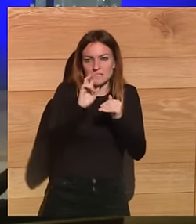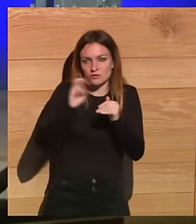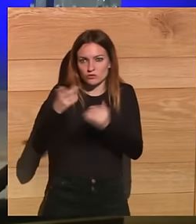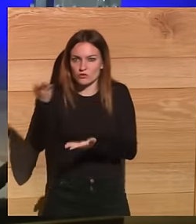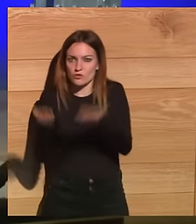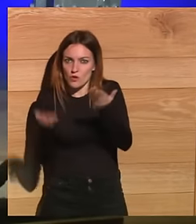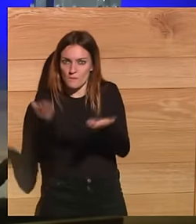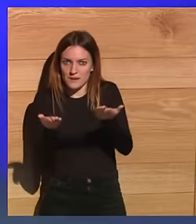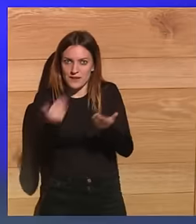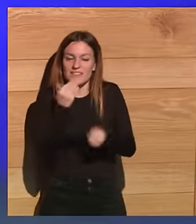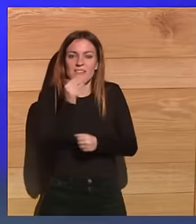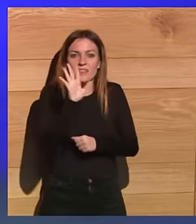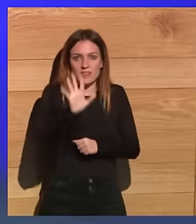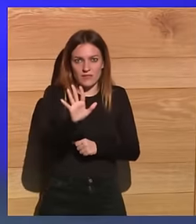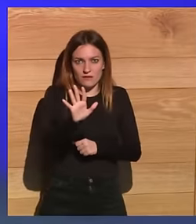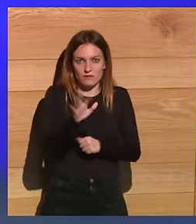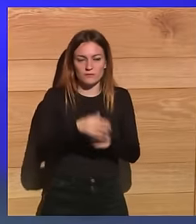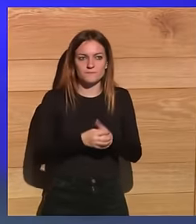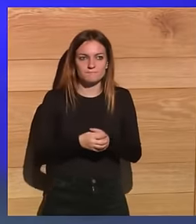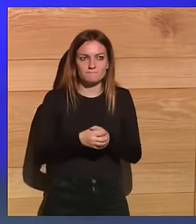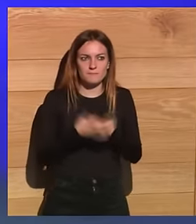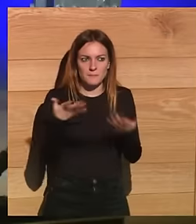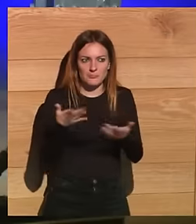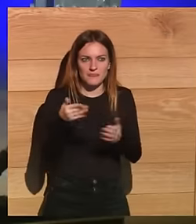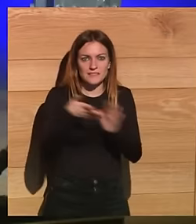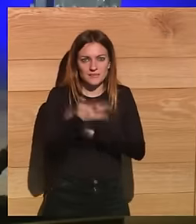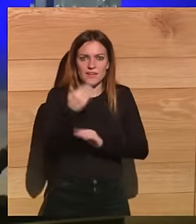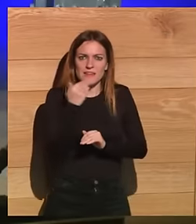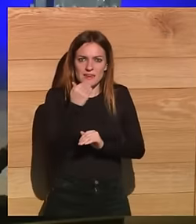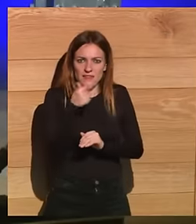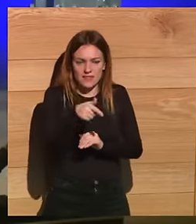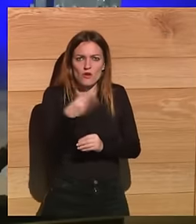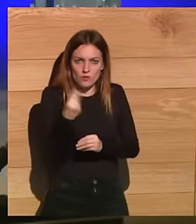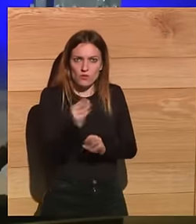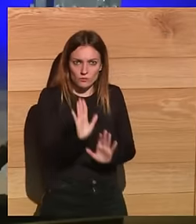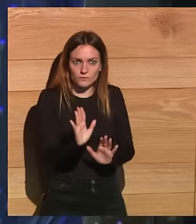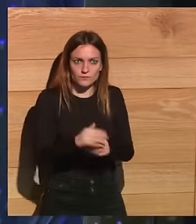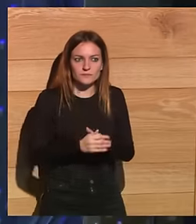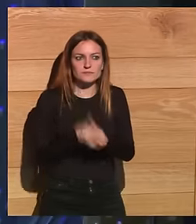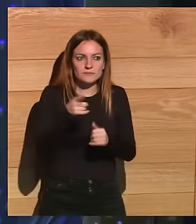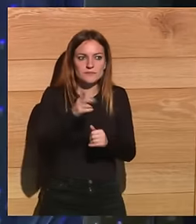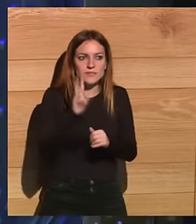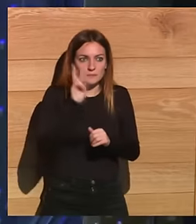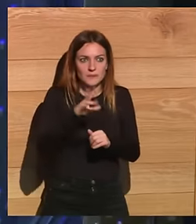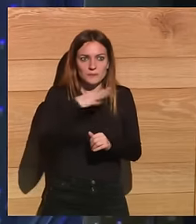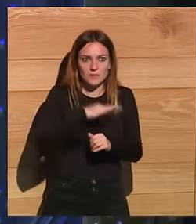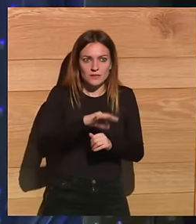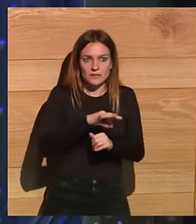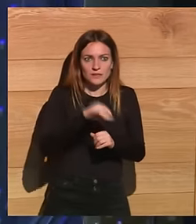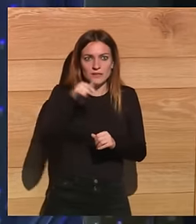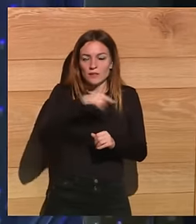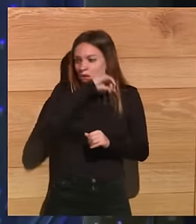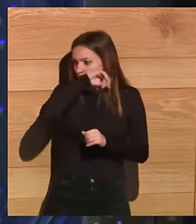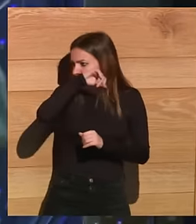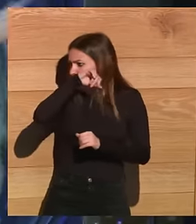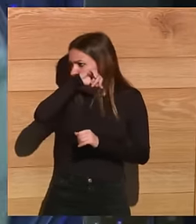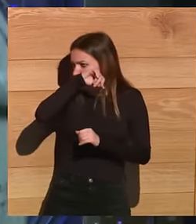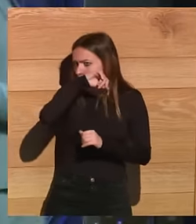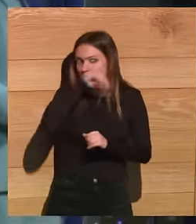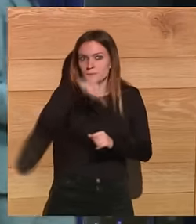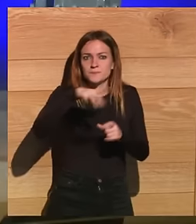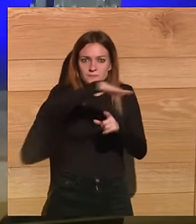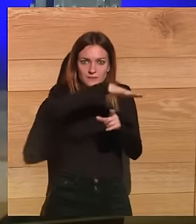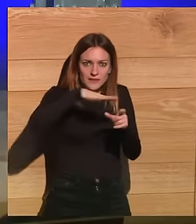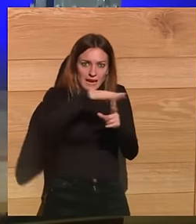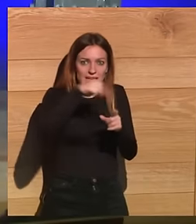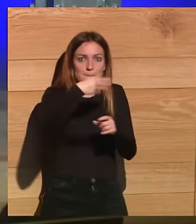que otros a los 5 años. Es una edad bastante temprana. Esto se refleja directamente en la cantidad de activación del área de